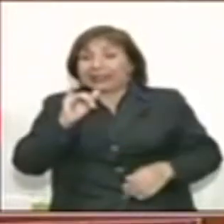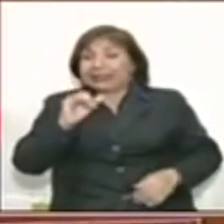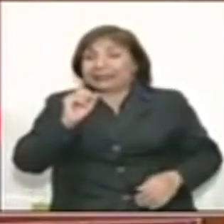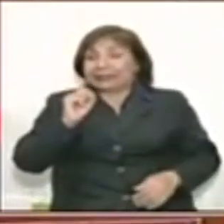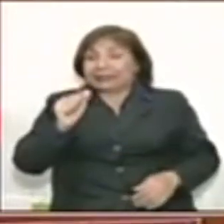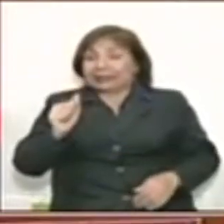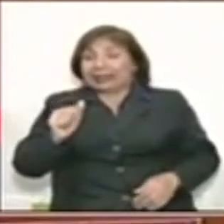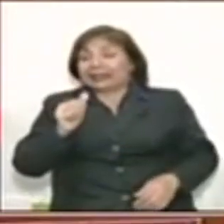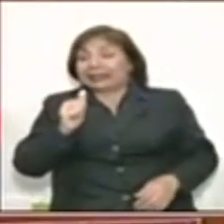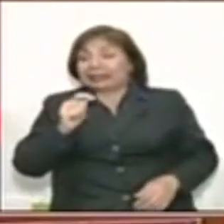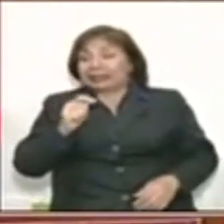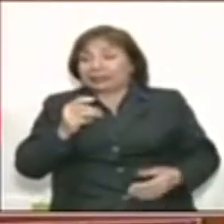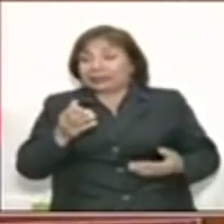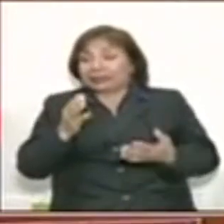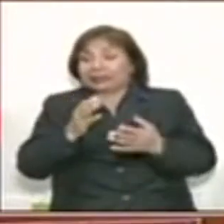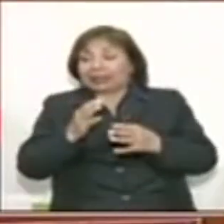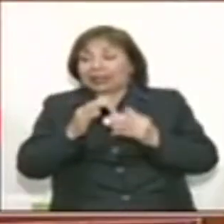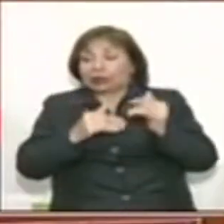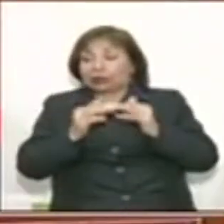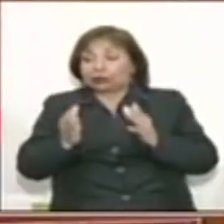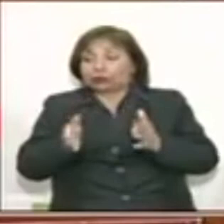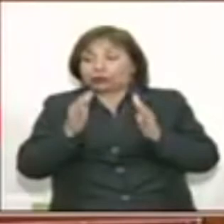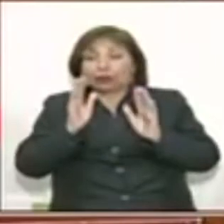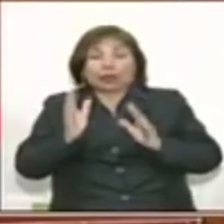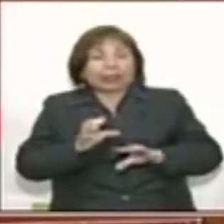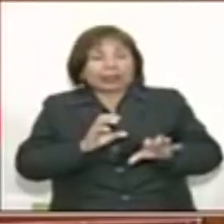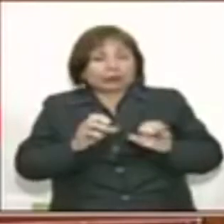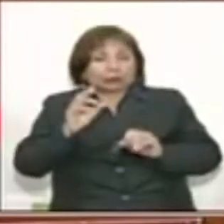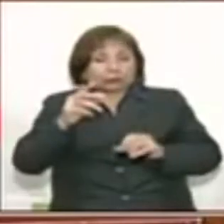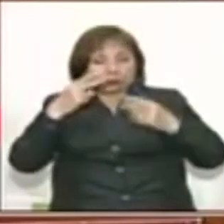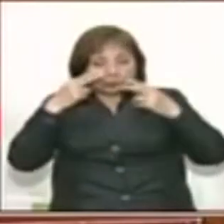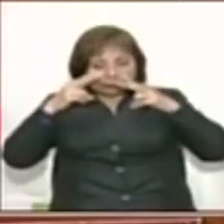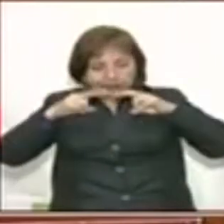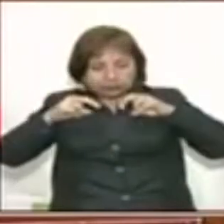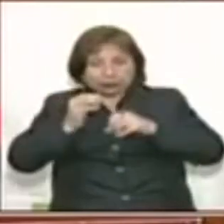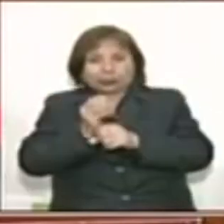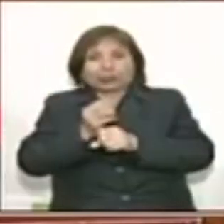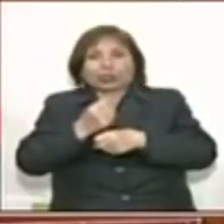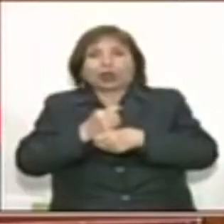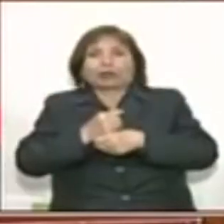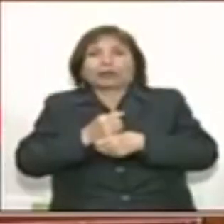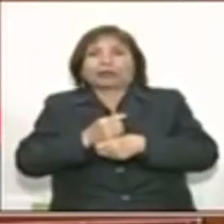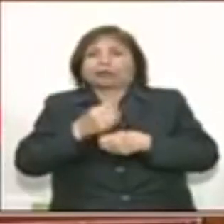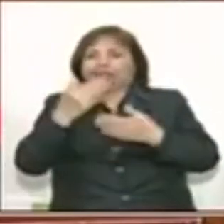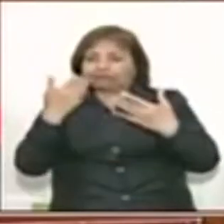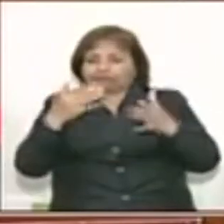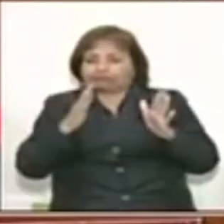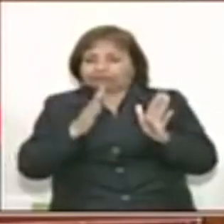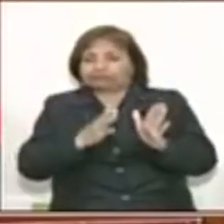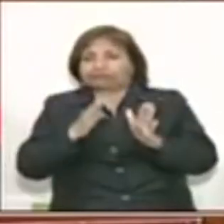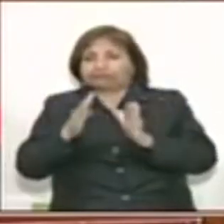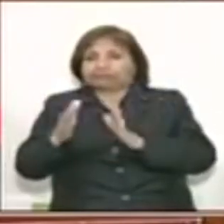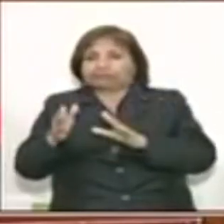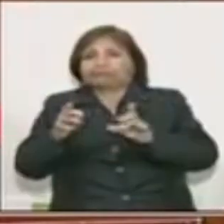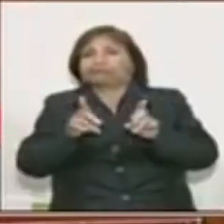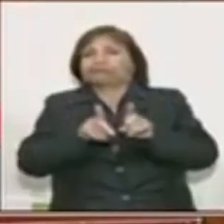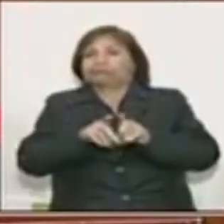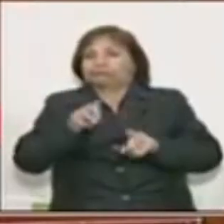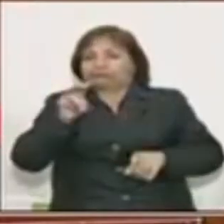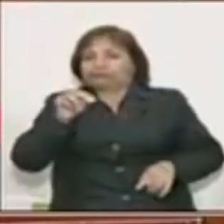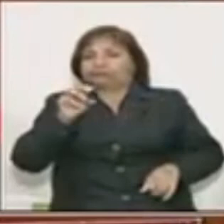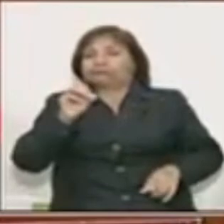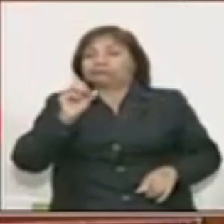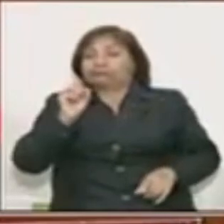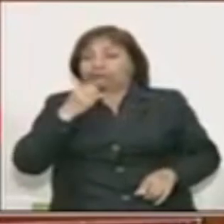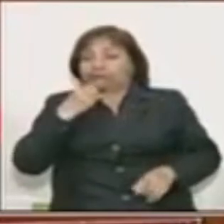y ATA, la constructora y supervisora de la obra, fueron contratadas también por UNOPS.